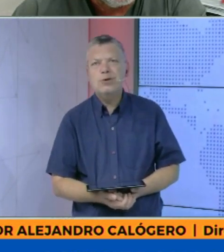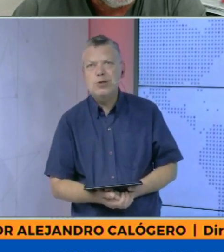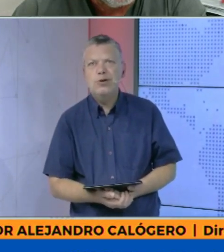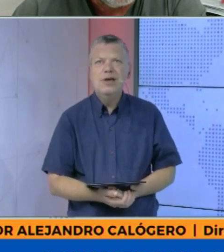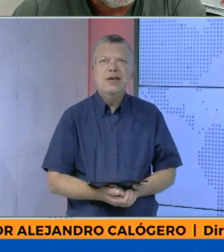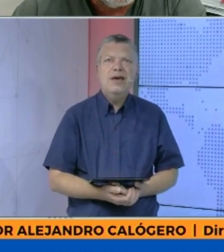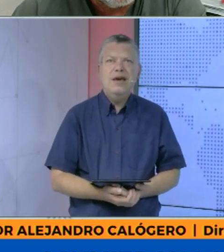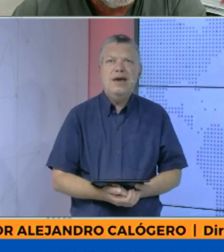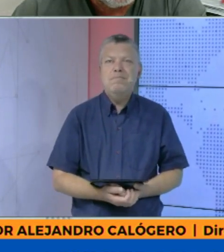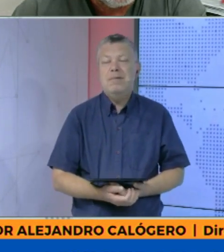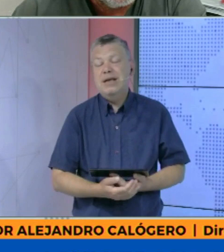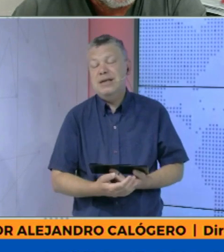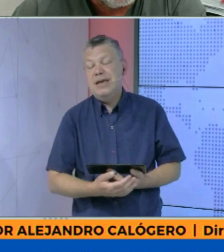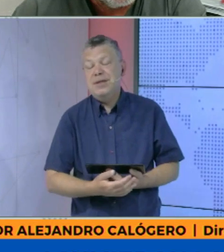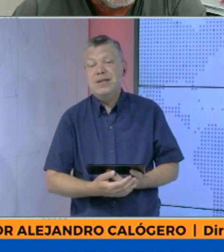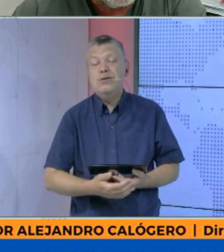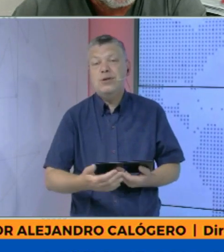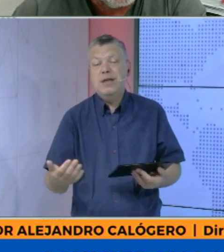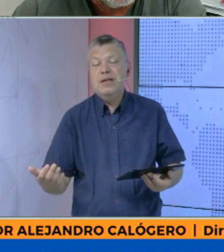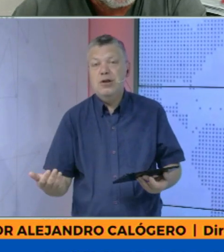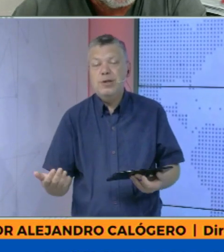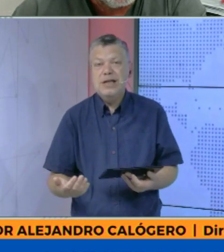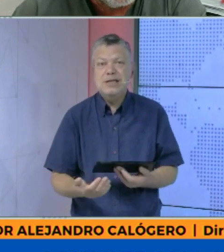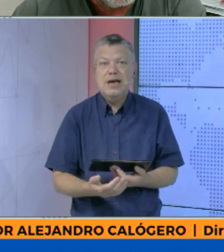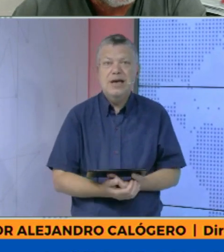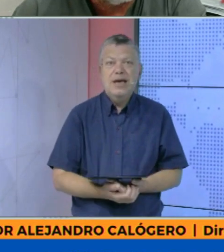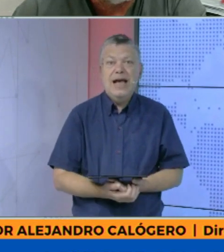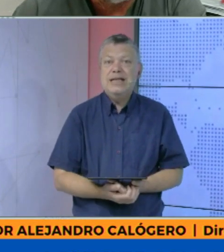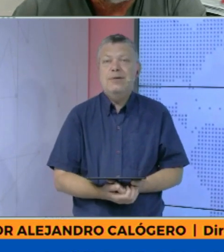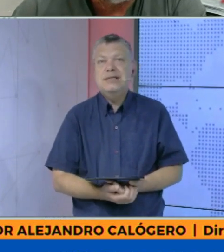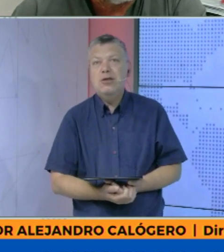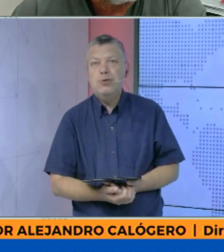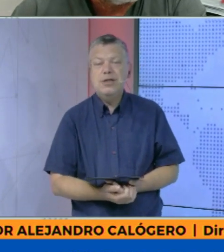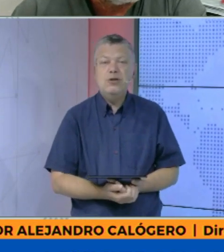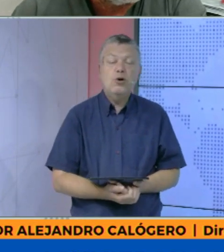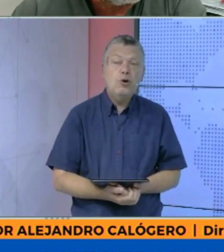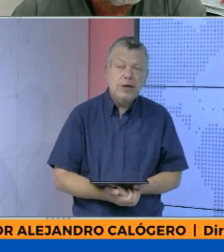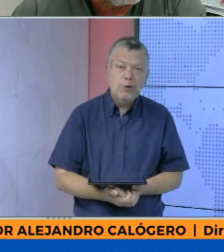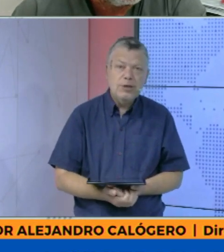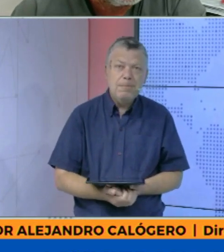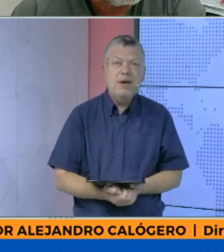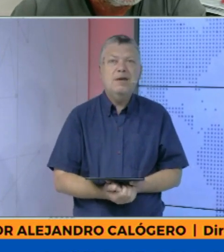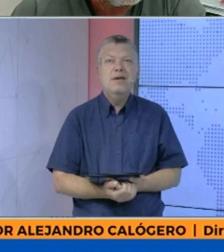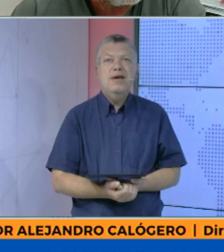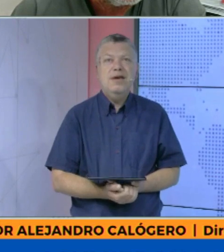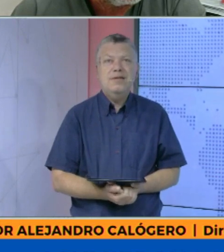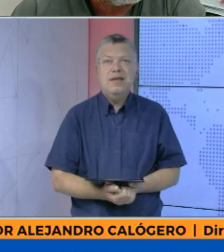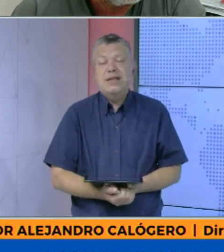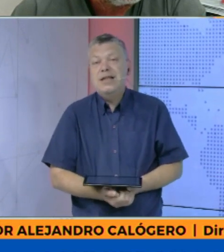cada situación. En 30 años también el hospital se ha atravesado por distintos gobiernos